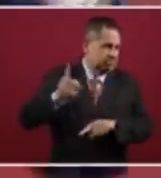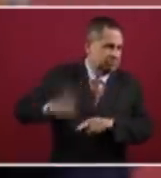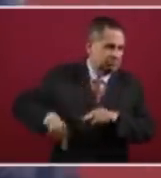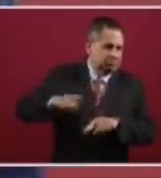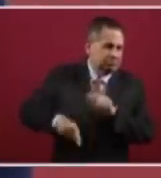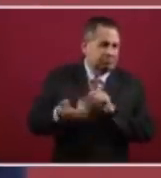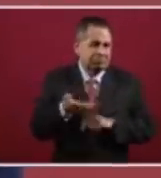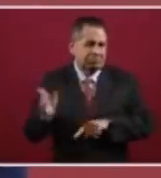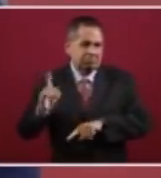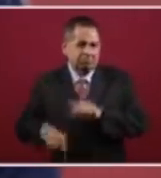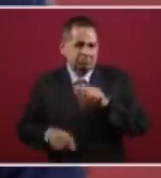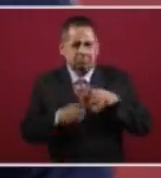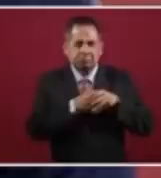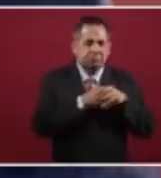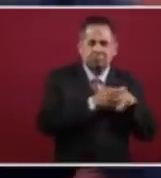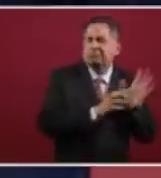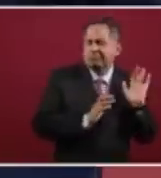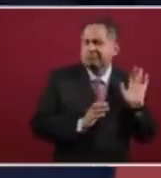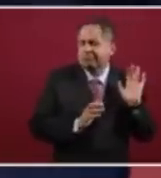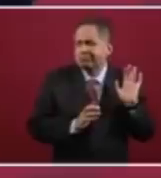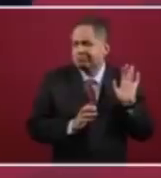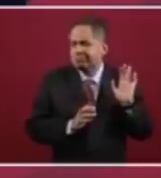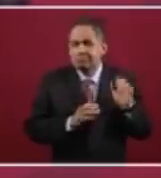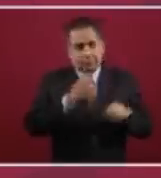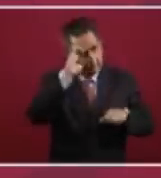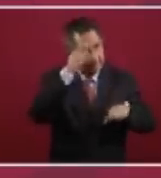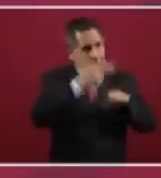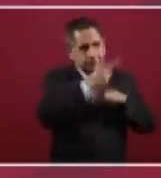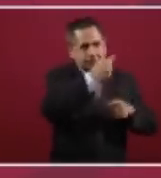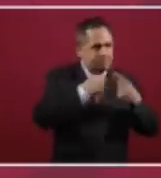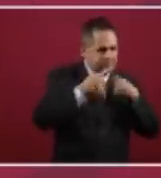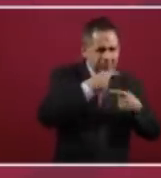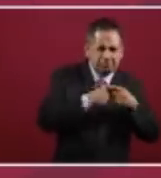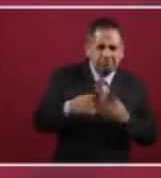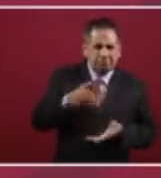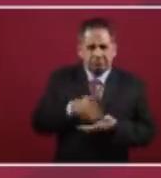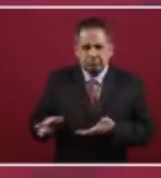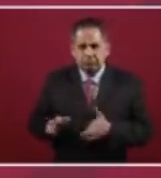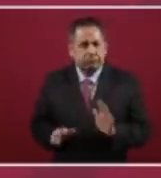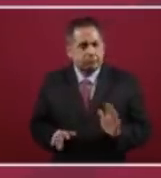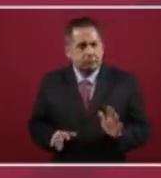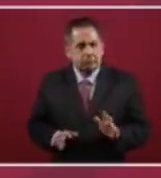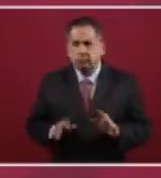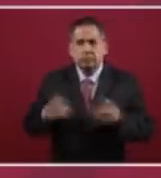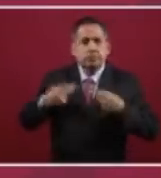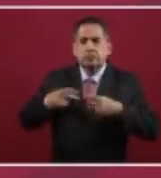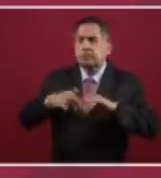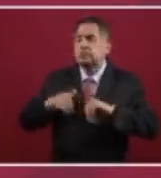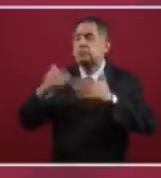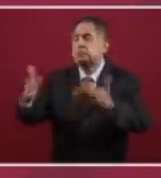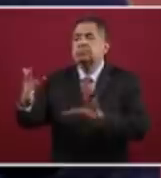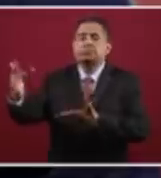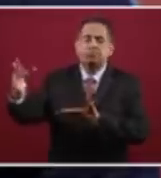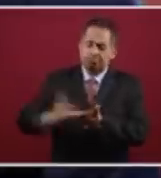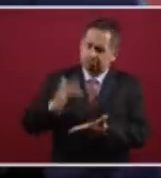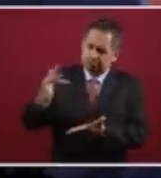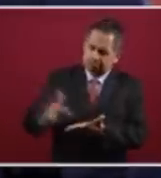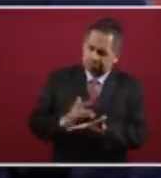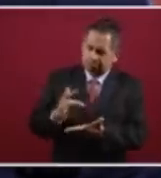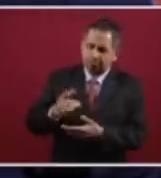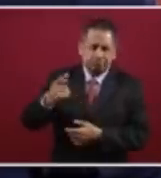grupos de intereses creados, gobiernos extranjeros, nada, fue la